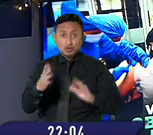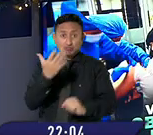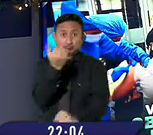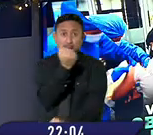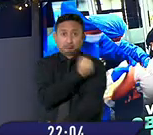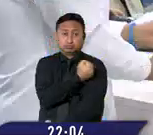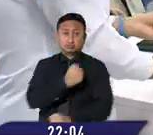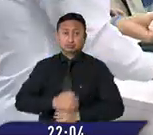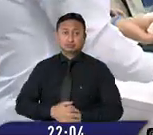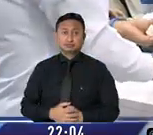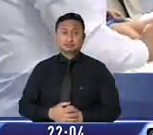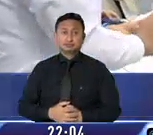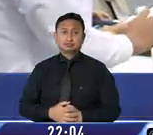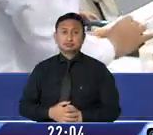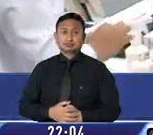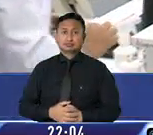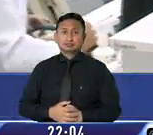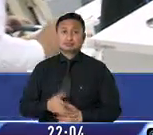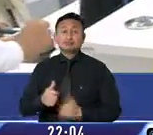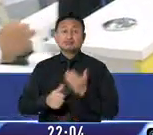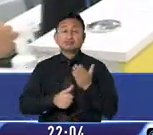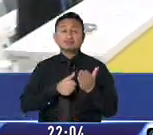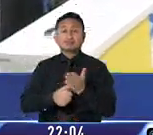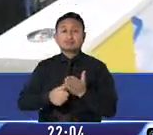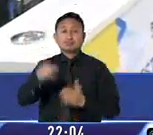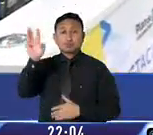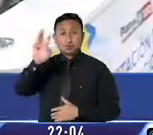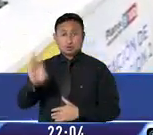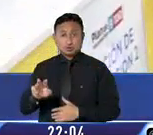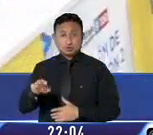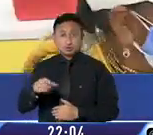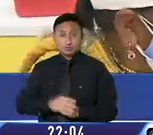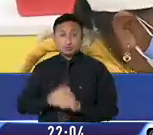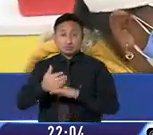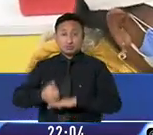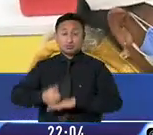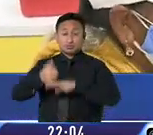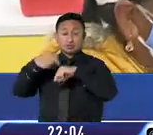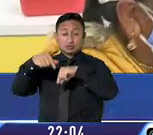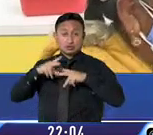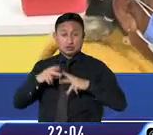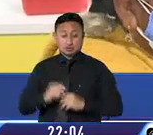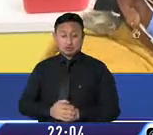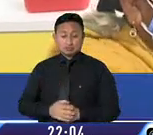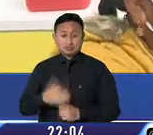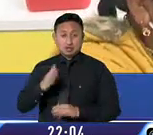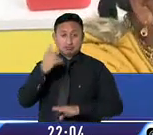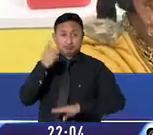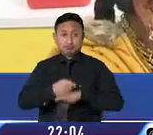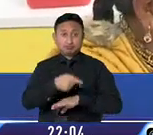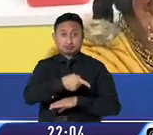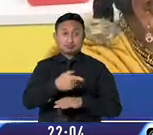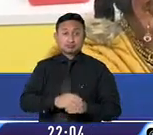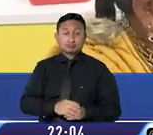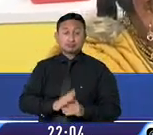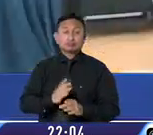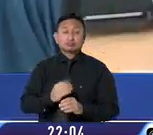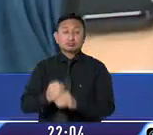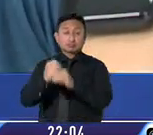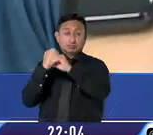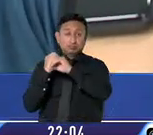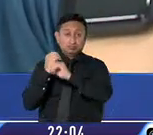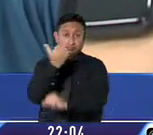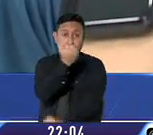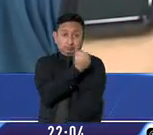rebaño. El Ministerio de Salud Pública, ente rector sanitario, declaró como obligatoria la vacunación contra el